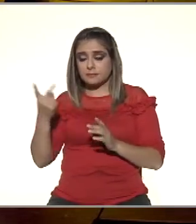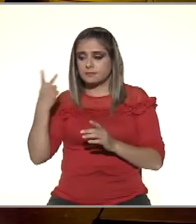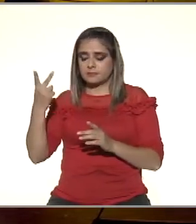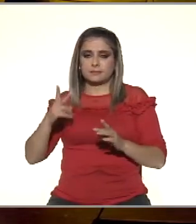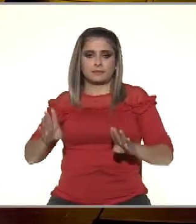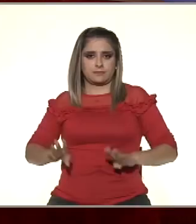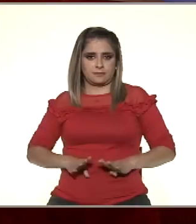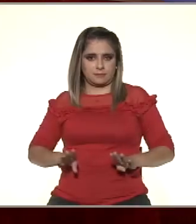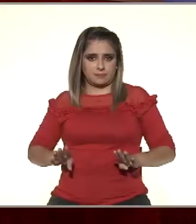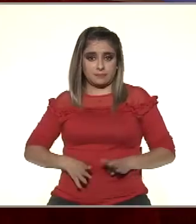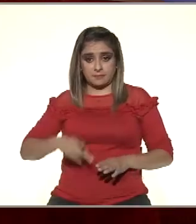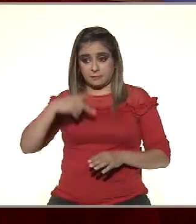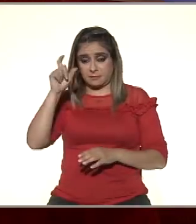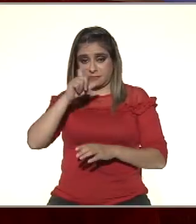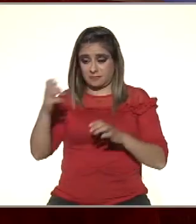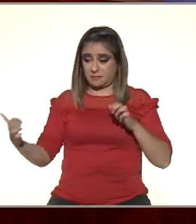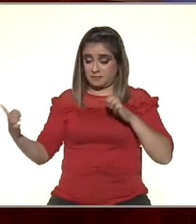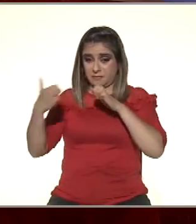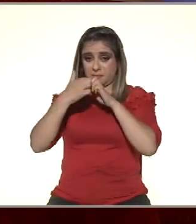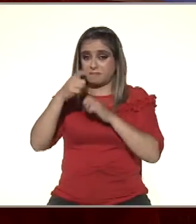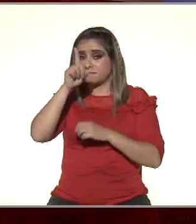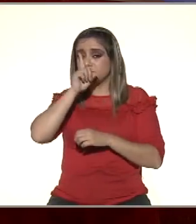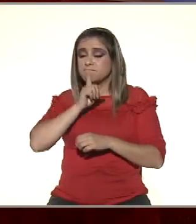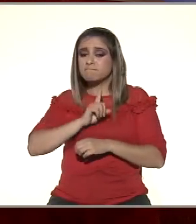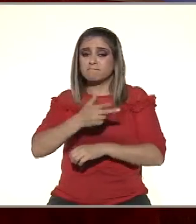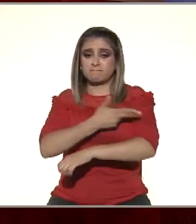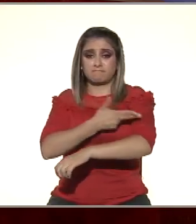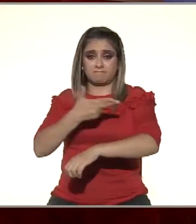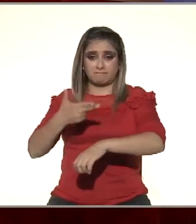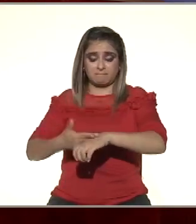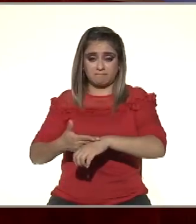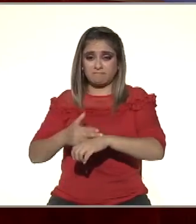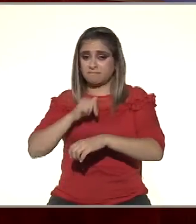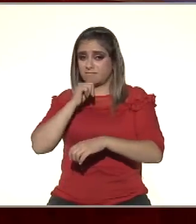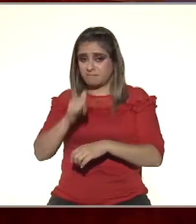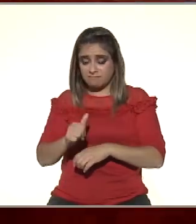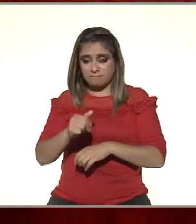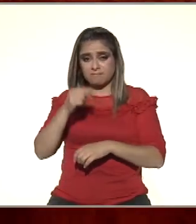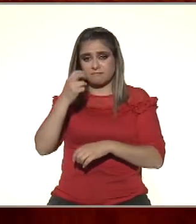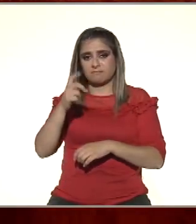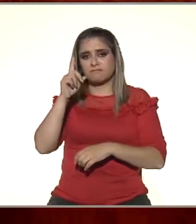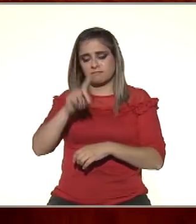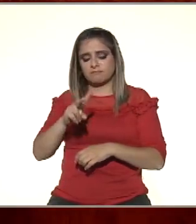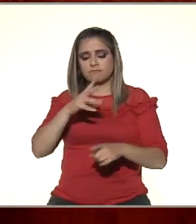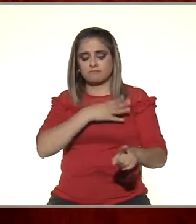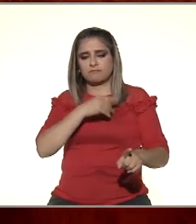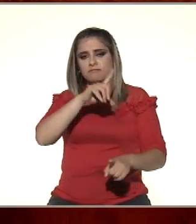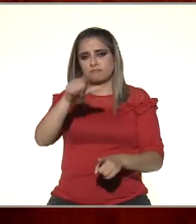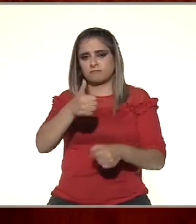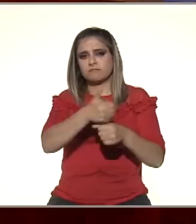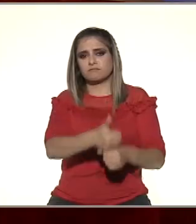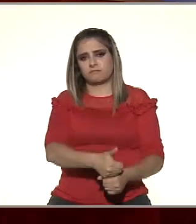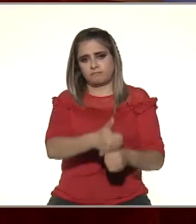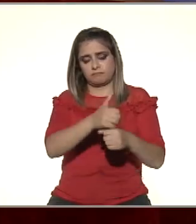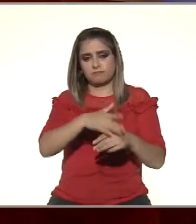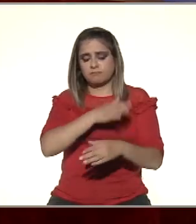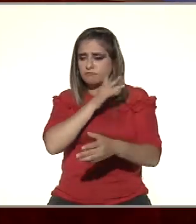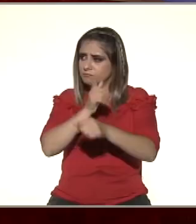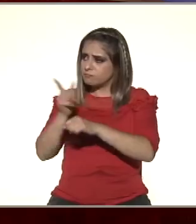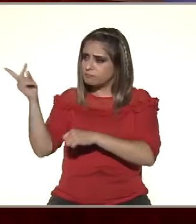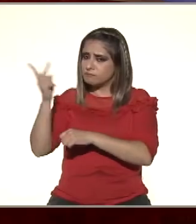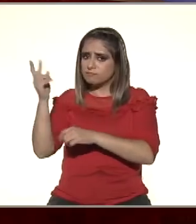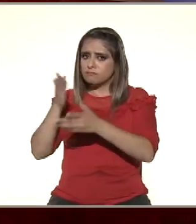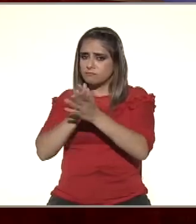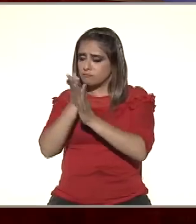pareja, pero creo que el engaño, la mentira, la honestidad, sea el padre o la madre, sí atañe a los hijos porque descubren que hay infidelidad